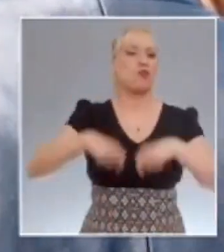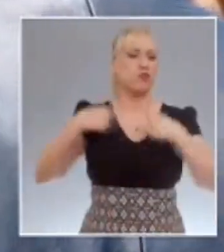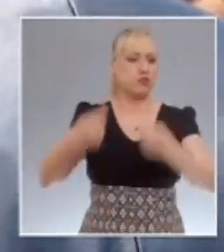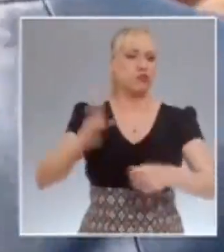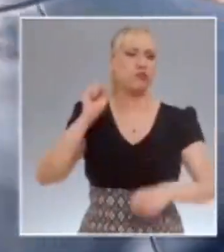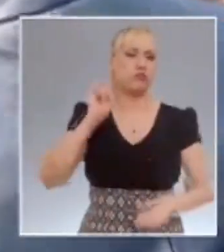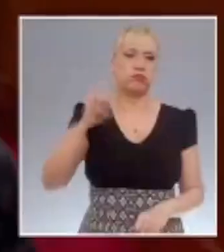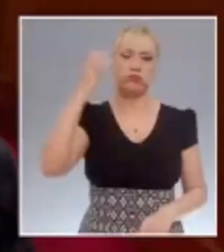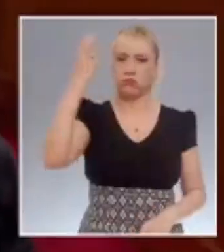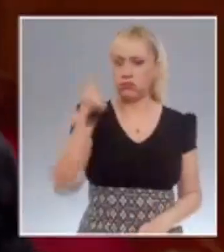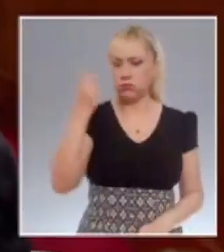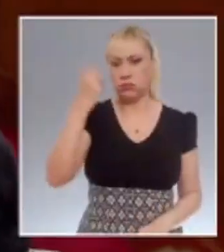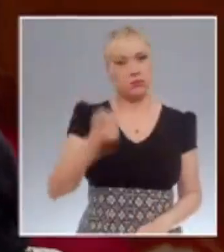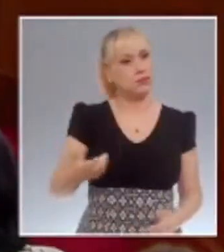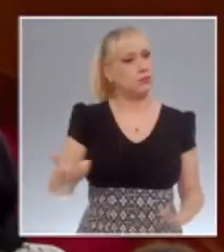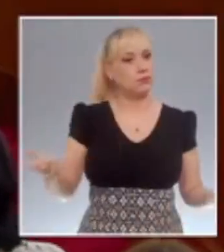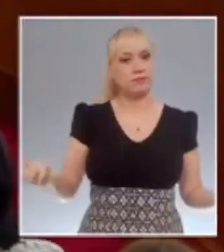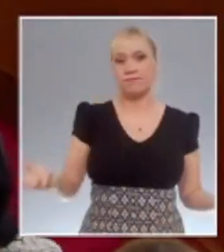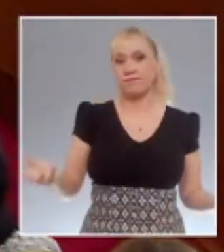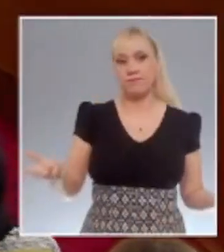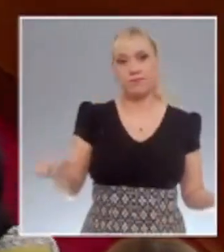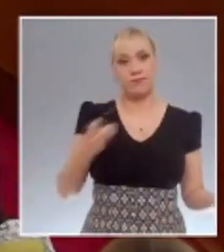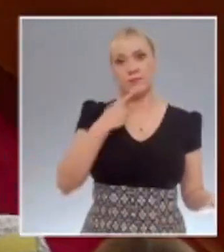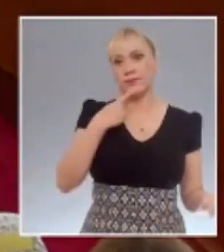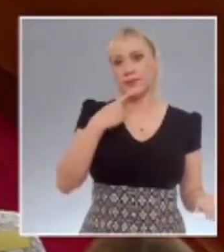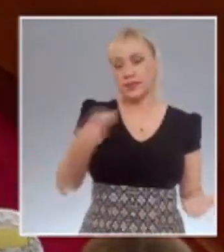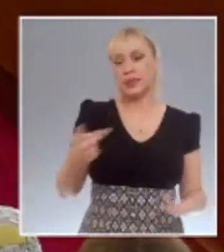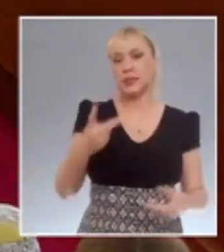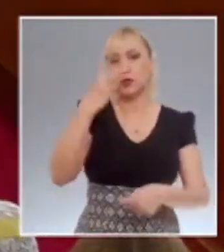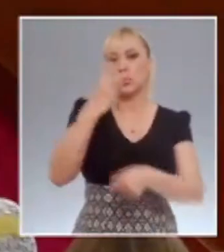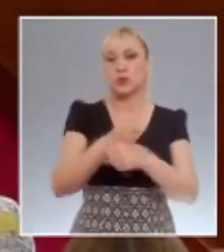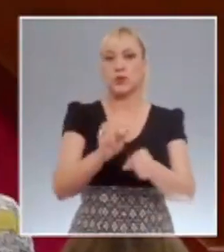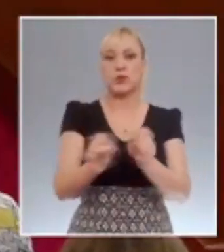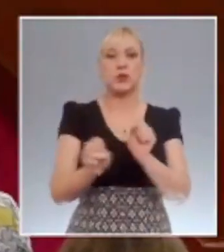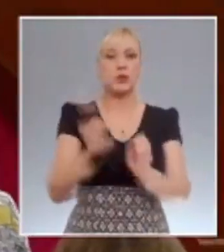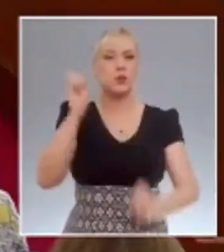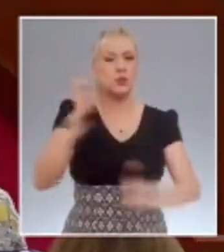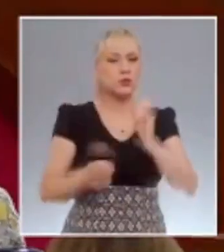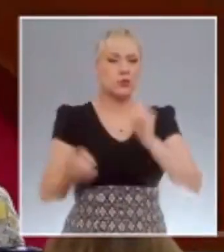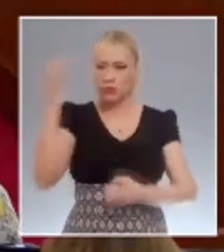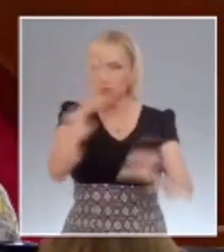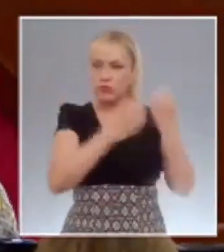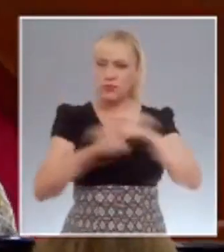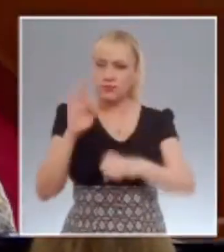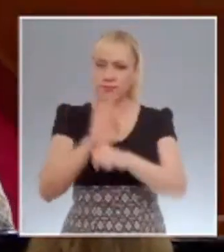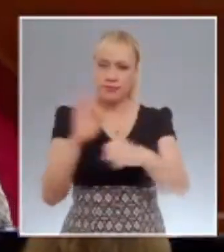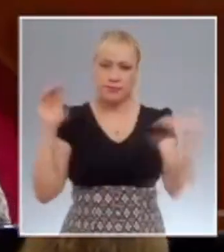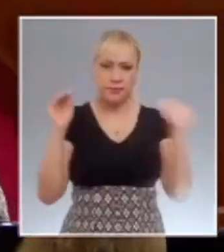viudez. Así lo determinó la segunda sala de la Corte al analizar el amparo en revisión